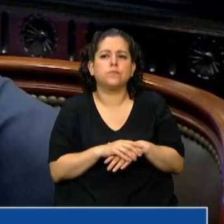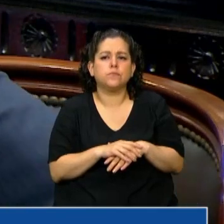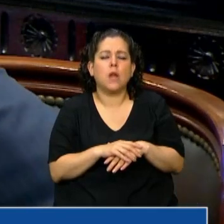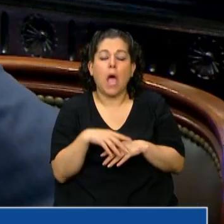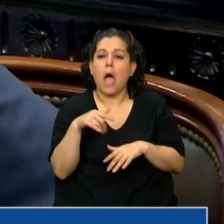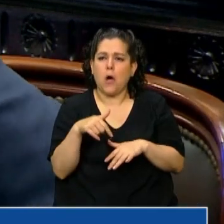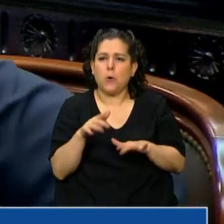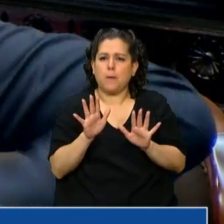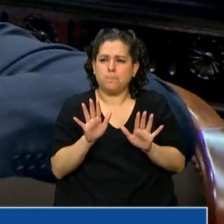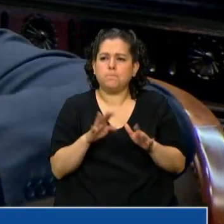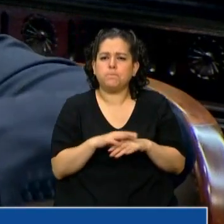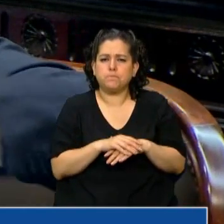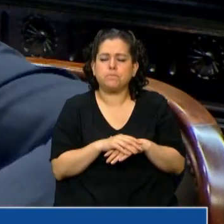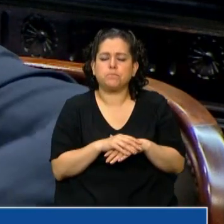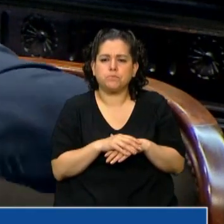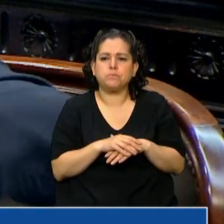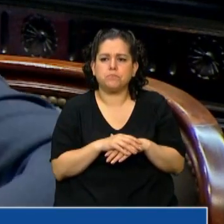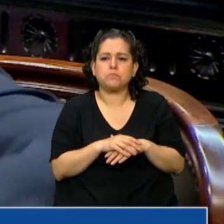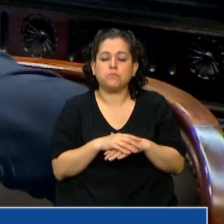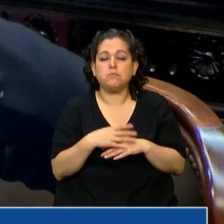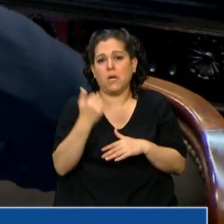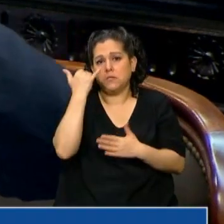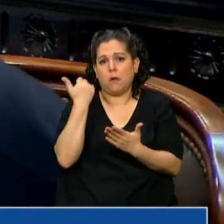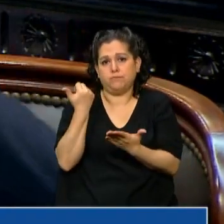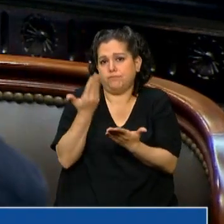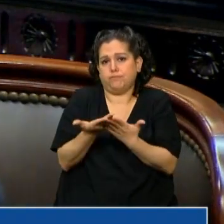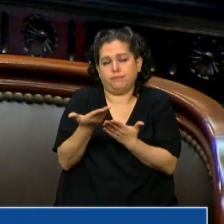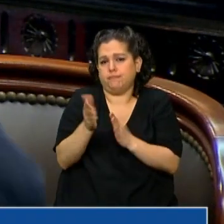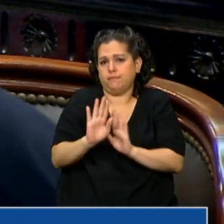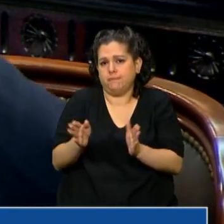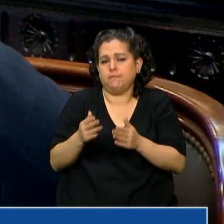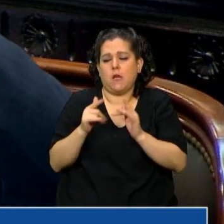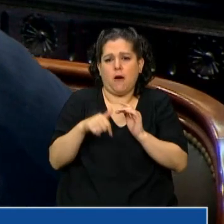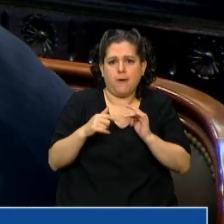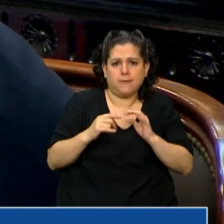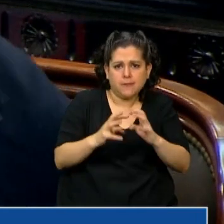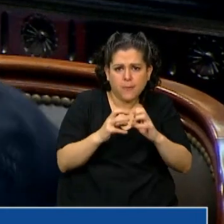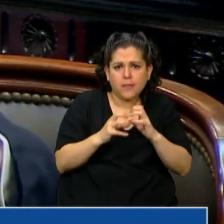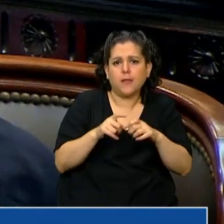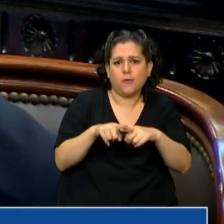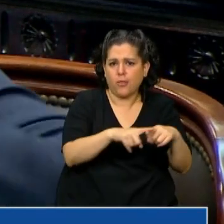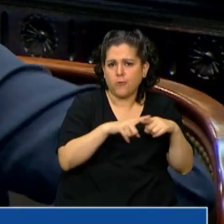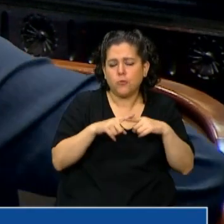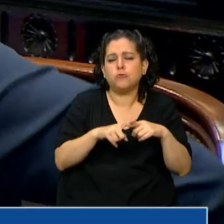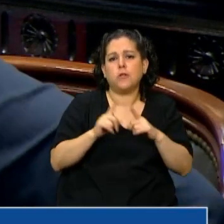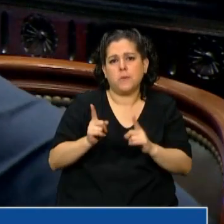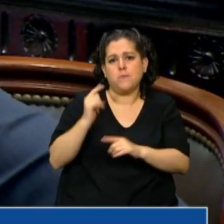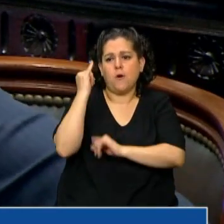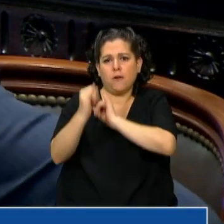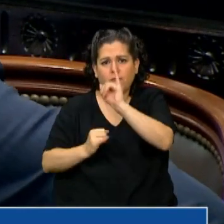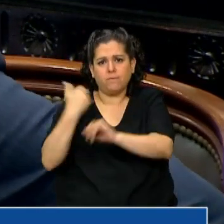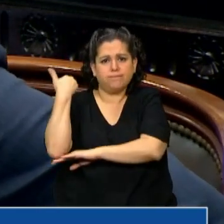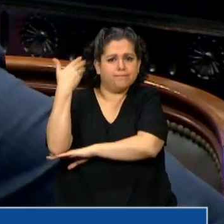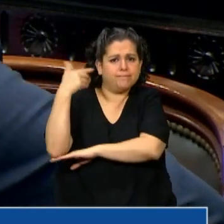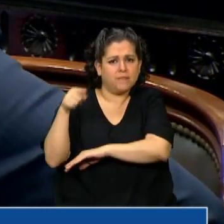Ahora, ya que está presentado, ya que se está discutiendo, ya que en los términos que lo planteó el miembro informante